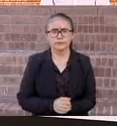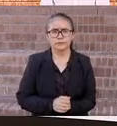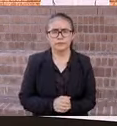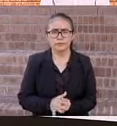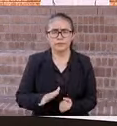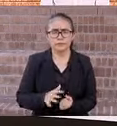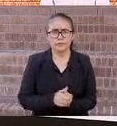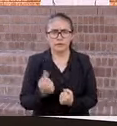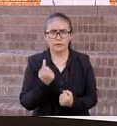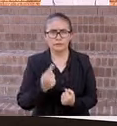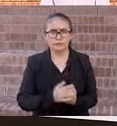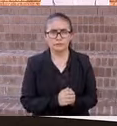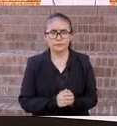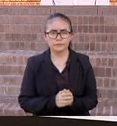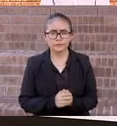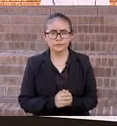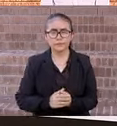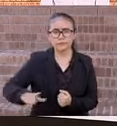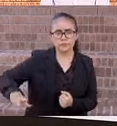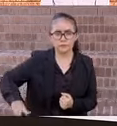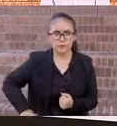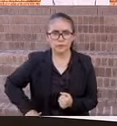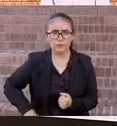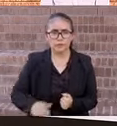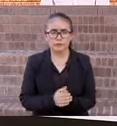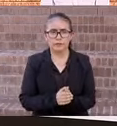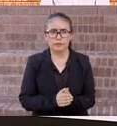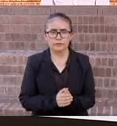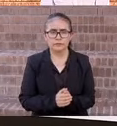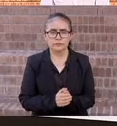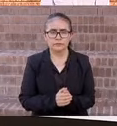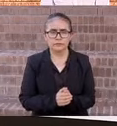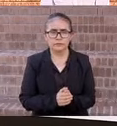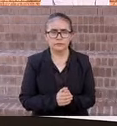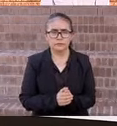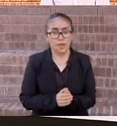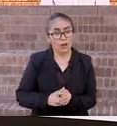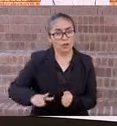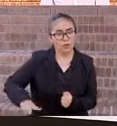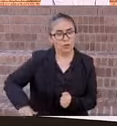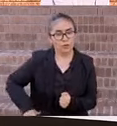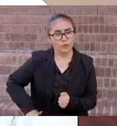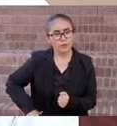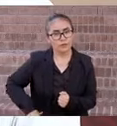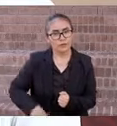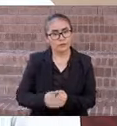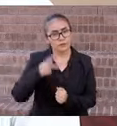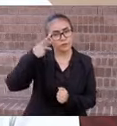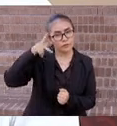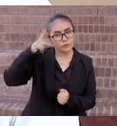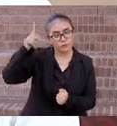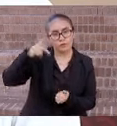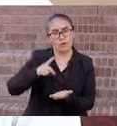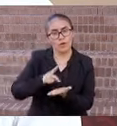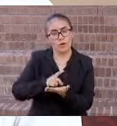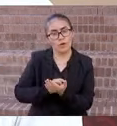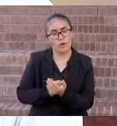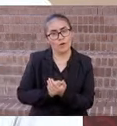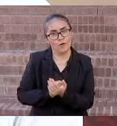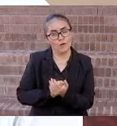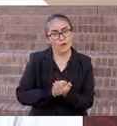el que el gobierno esté obligado a garantizar